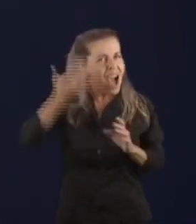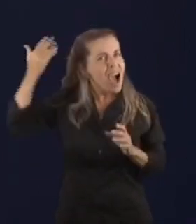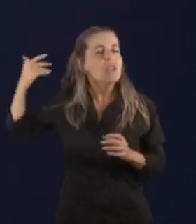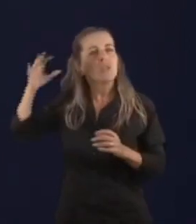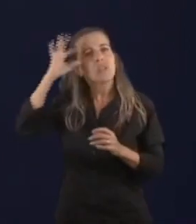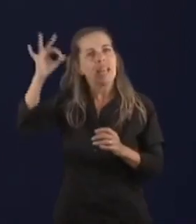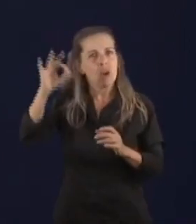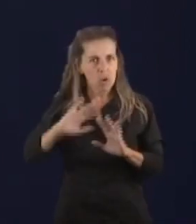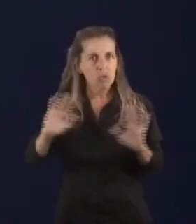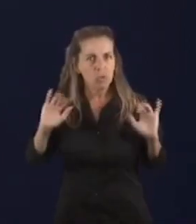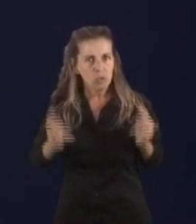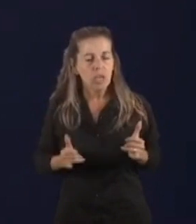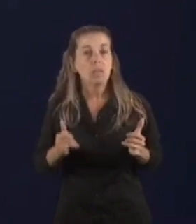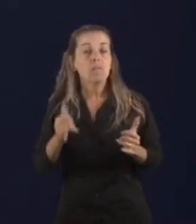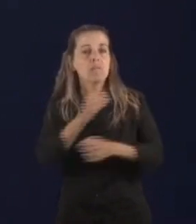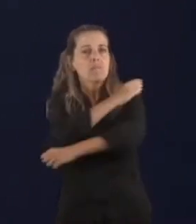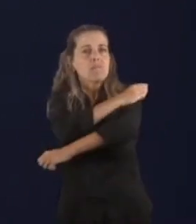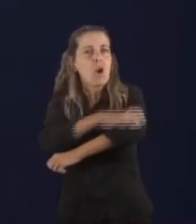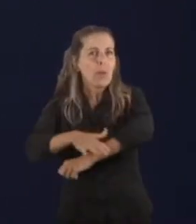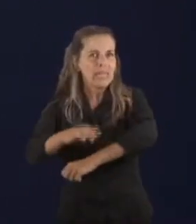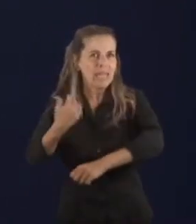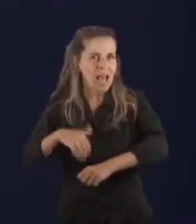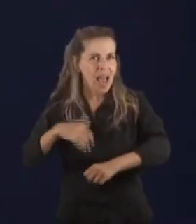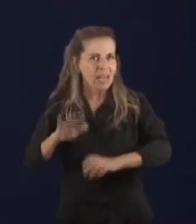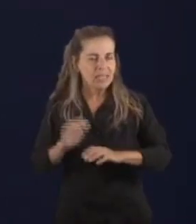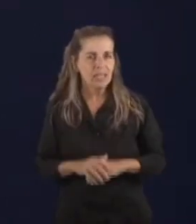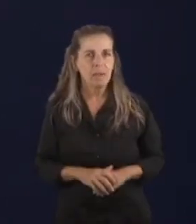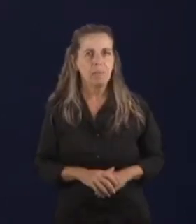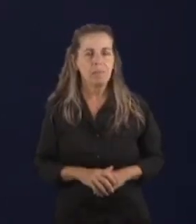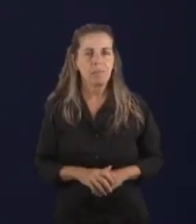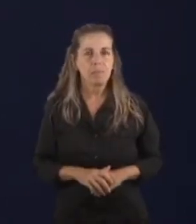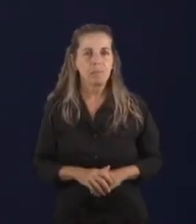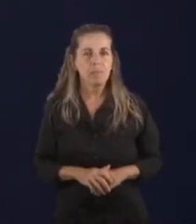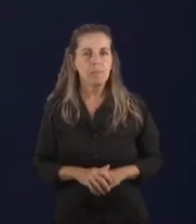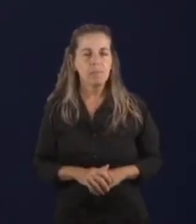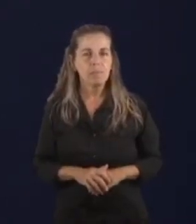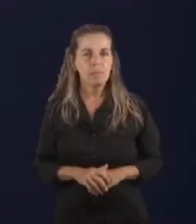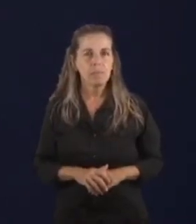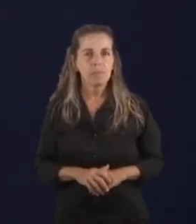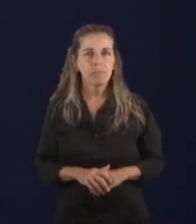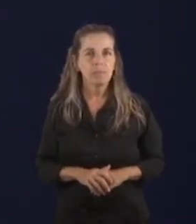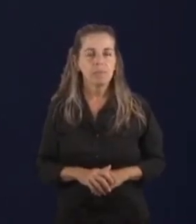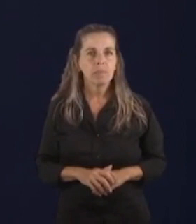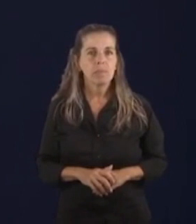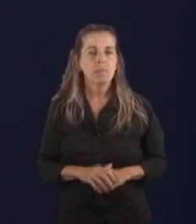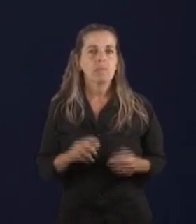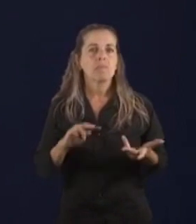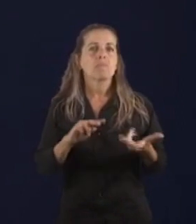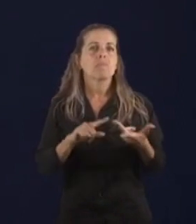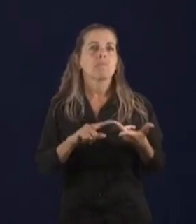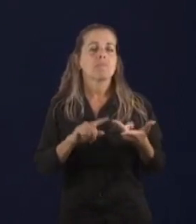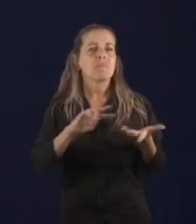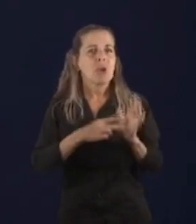que ha tenido la la Argentina en su en su historia eh No solo tenemos problemas en